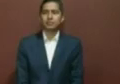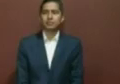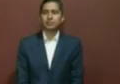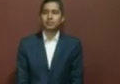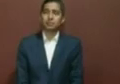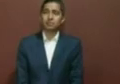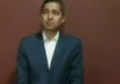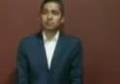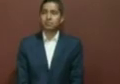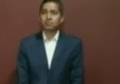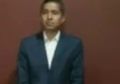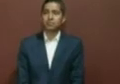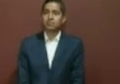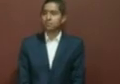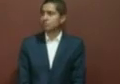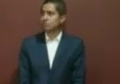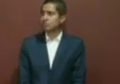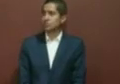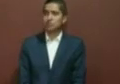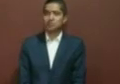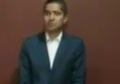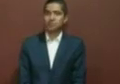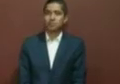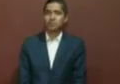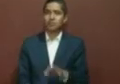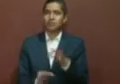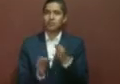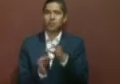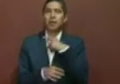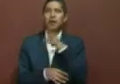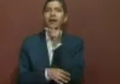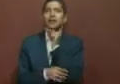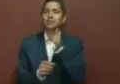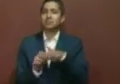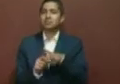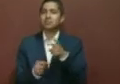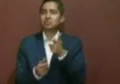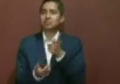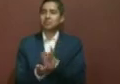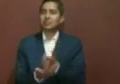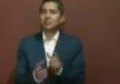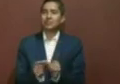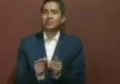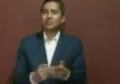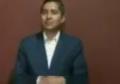¿no? Supongo nomás lo que me costó la gasolina.